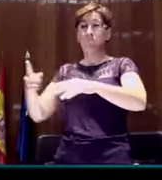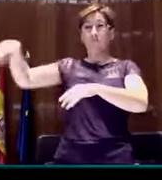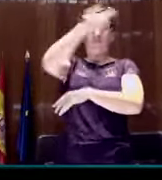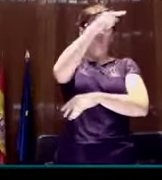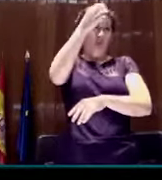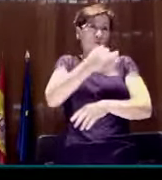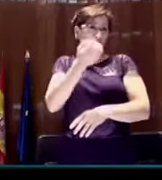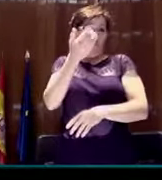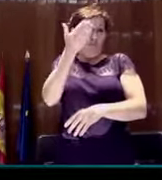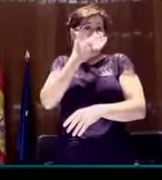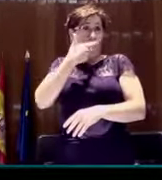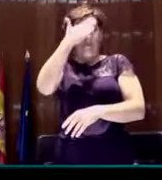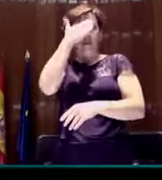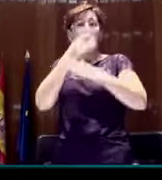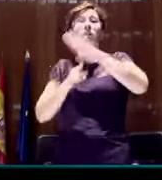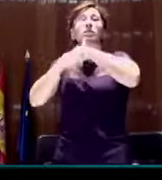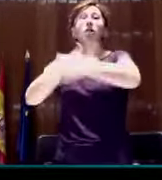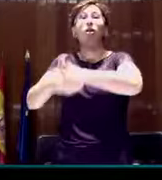personas,